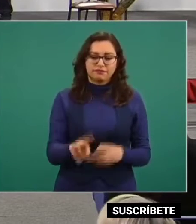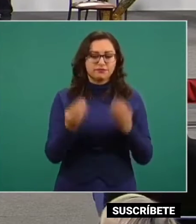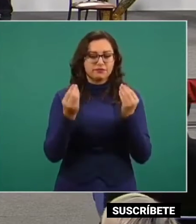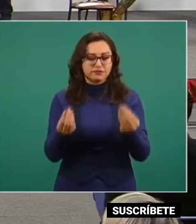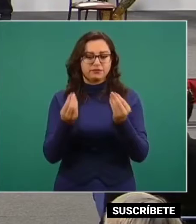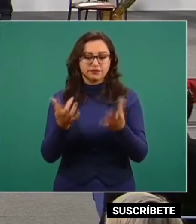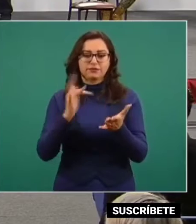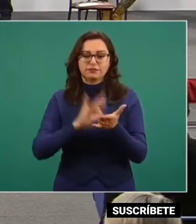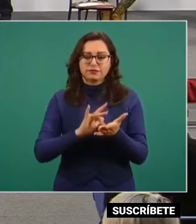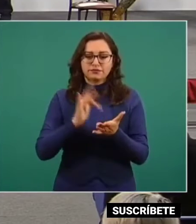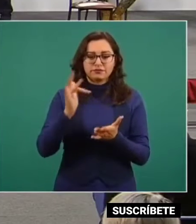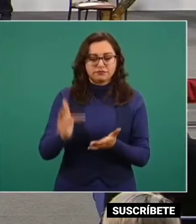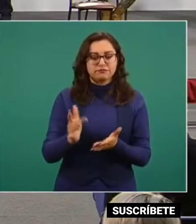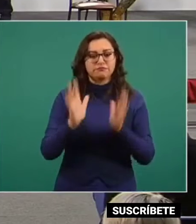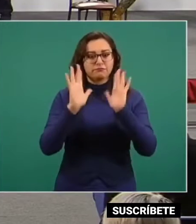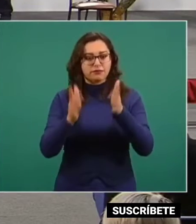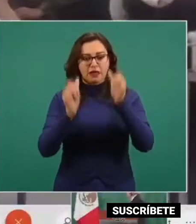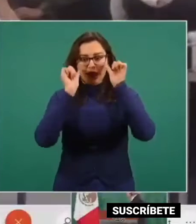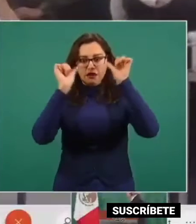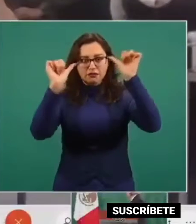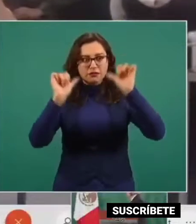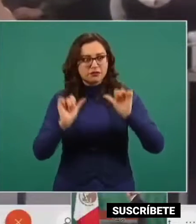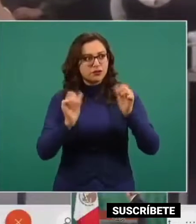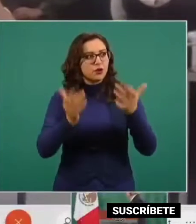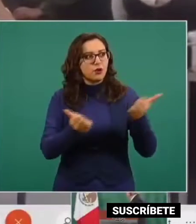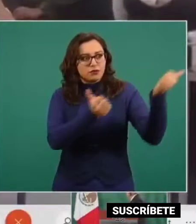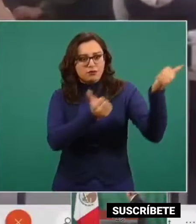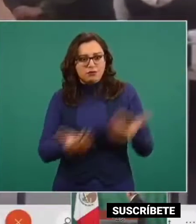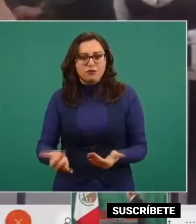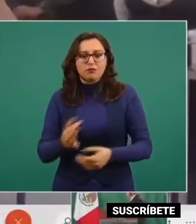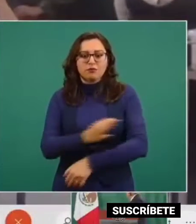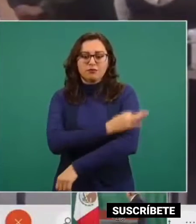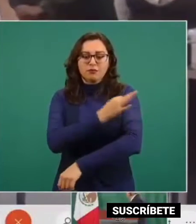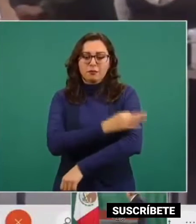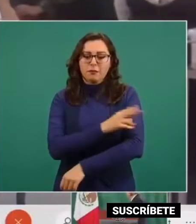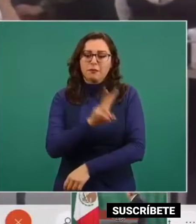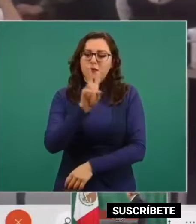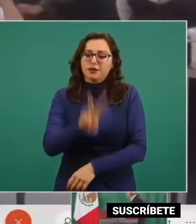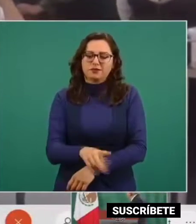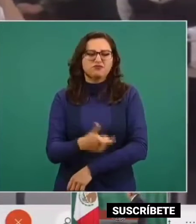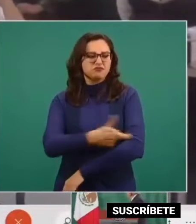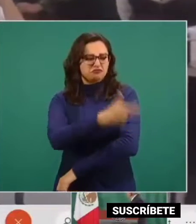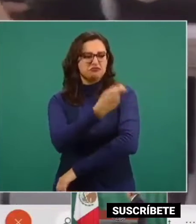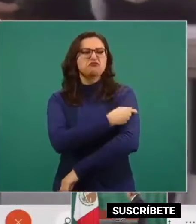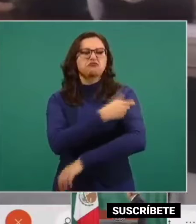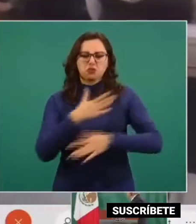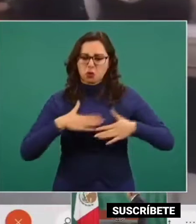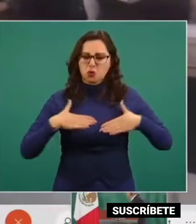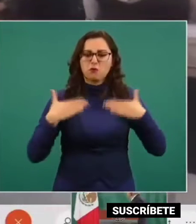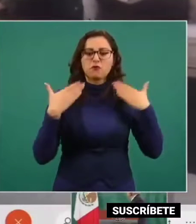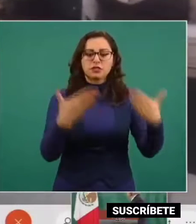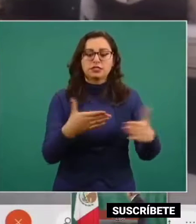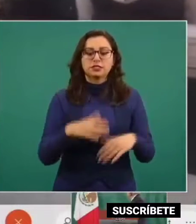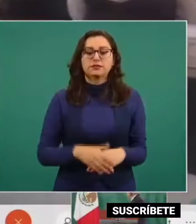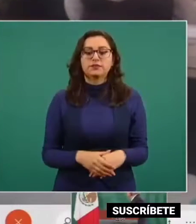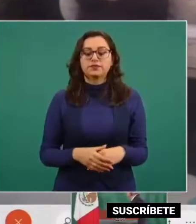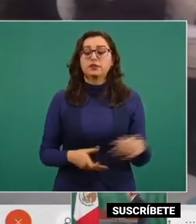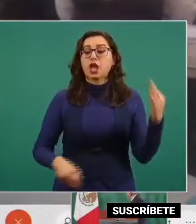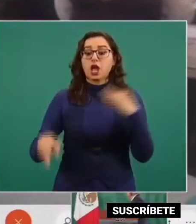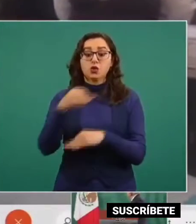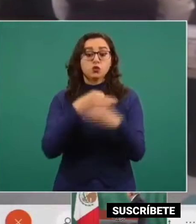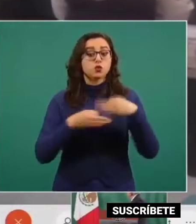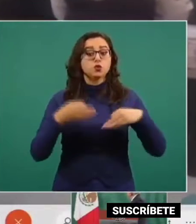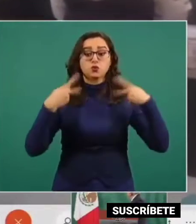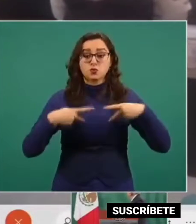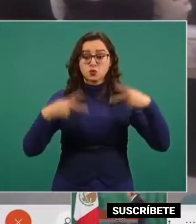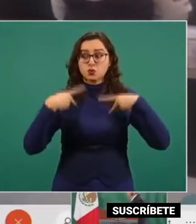nos haya tomado en cuenta y estoy muy confiado, ¿verdad?, de recibir esta vacuna. Invito a todo el personal de enfermería